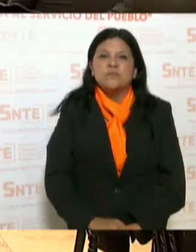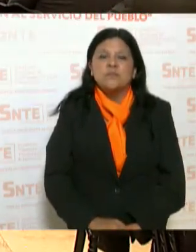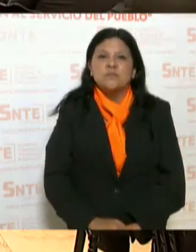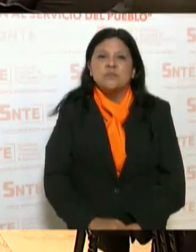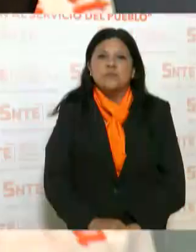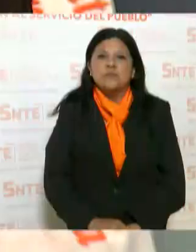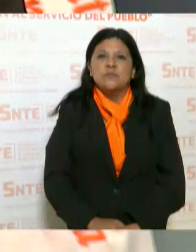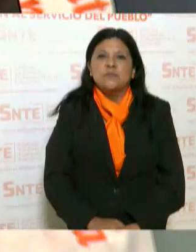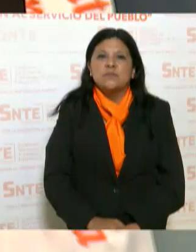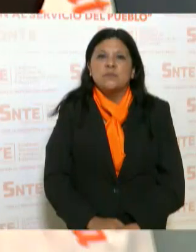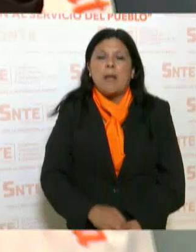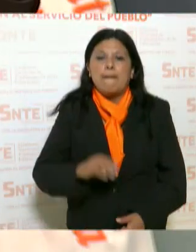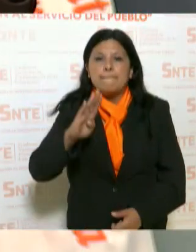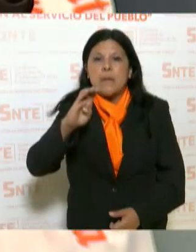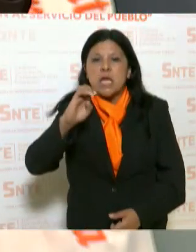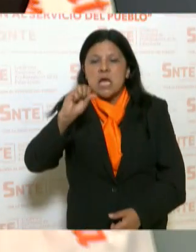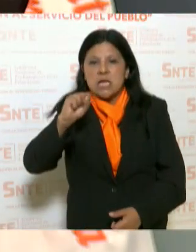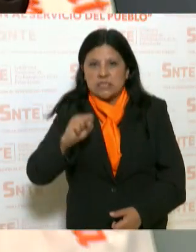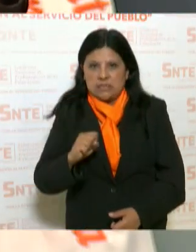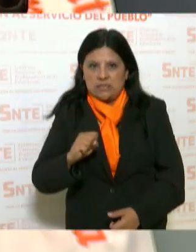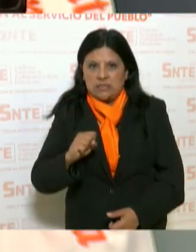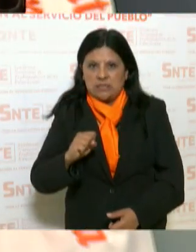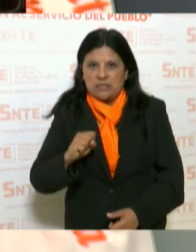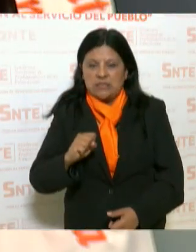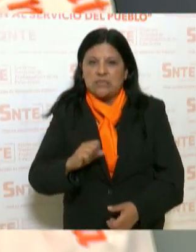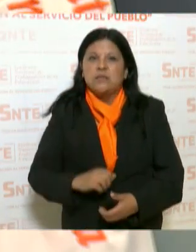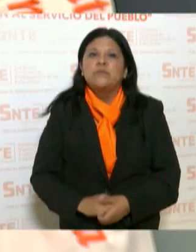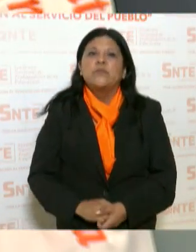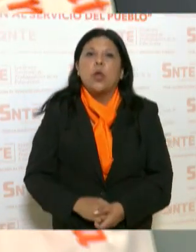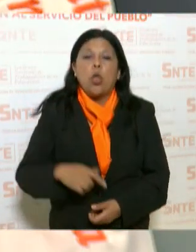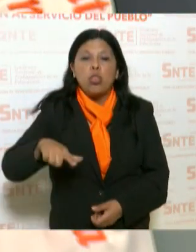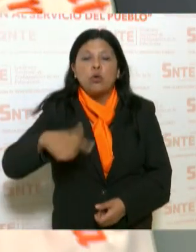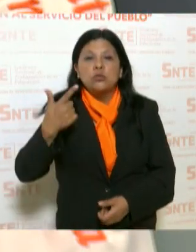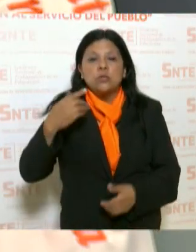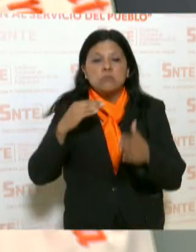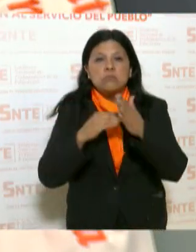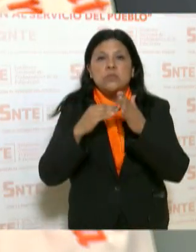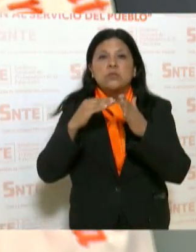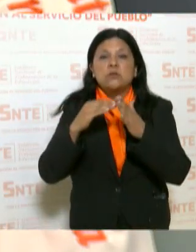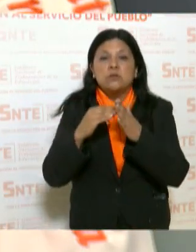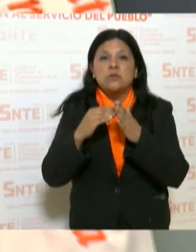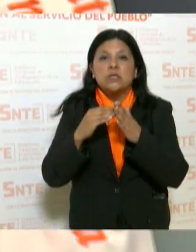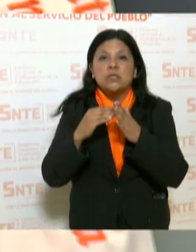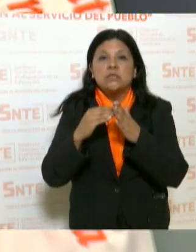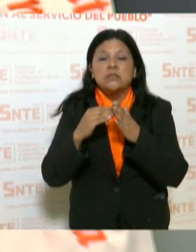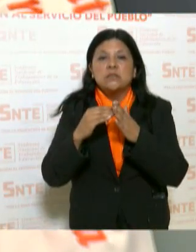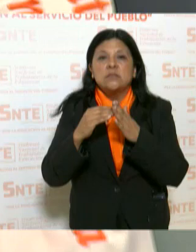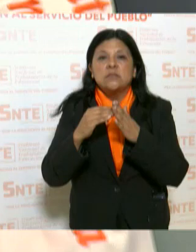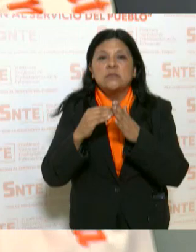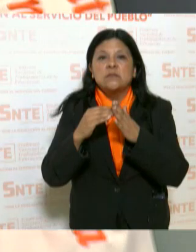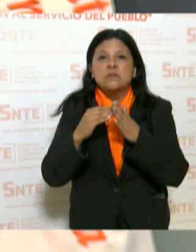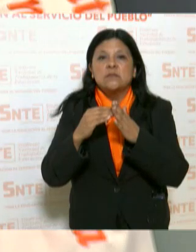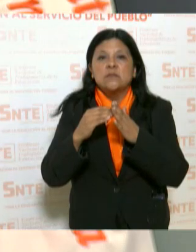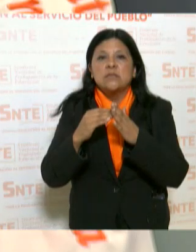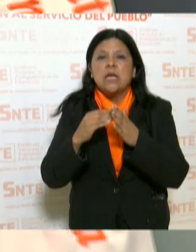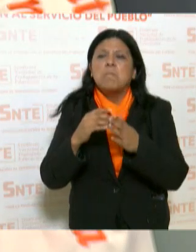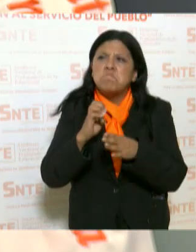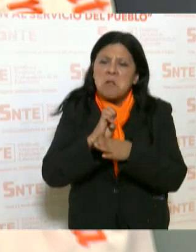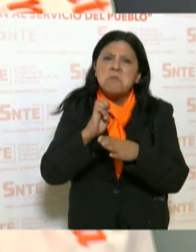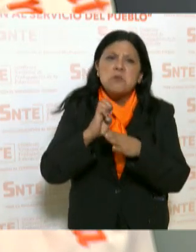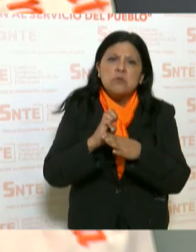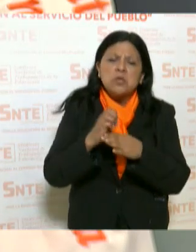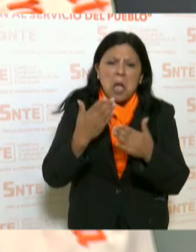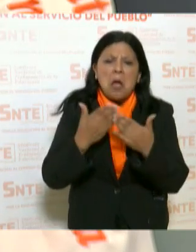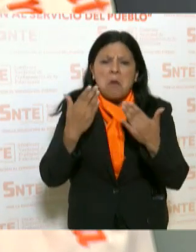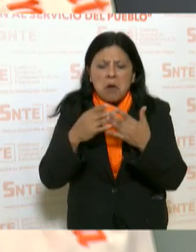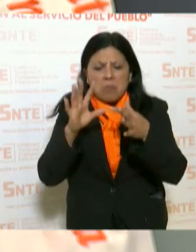Y becas de posgrado, 12 millones de becas. Entonces, recapitulando,